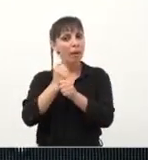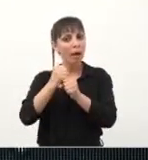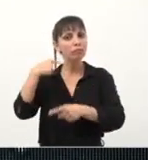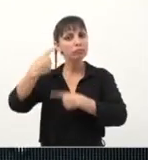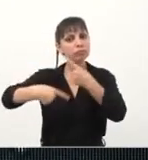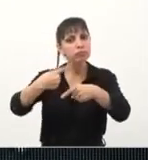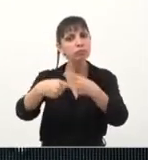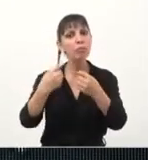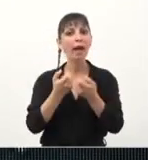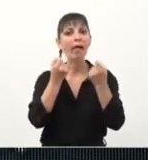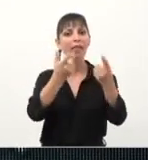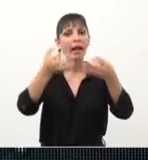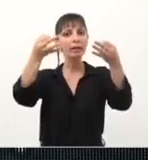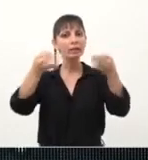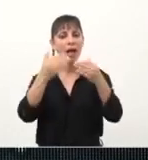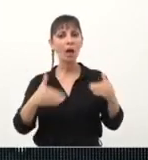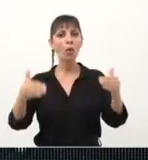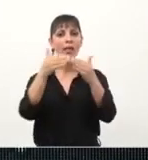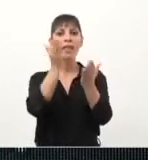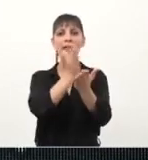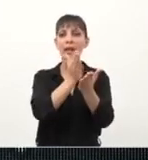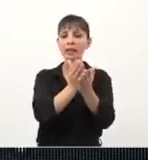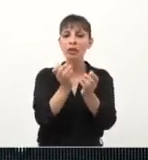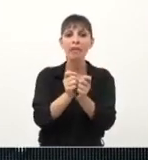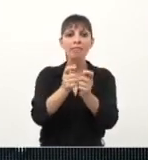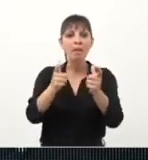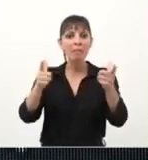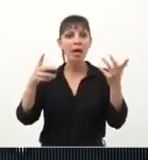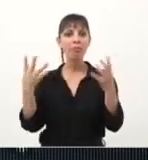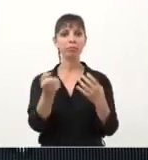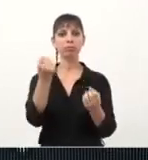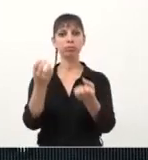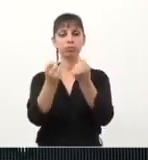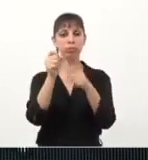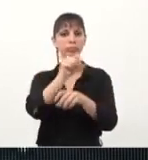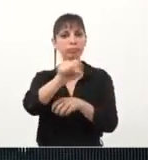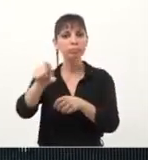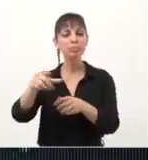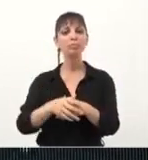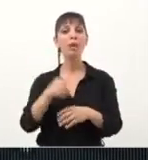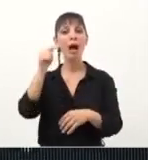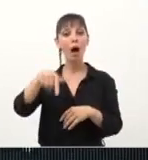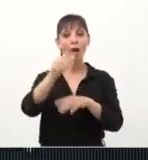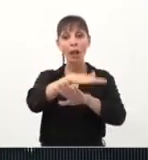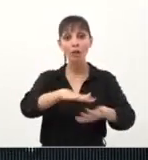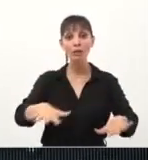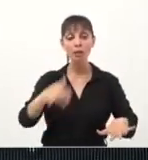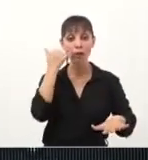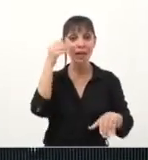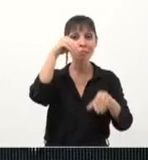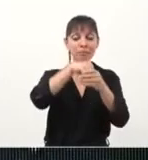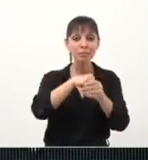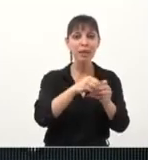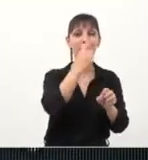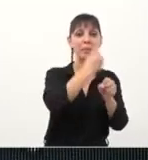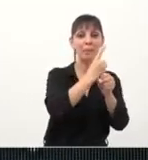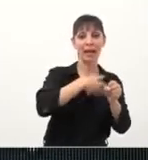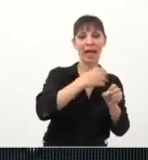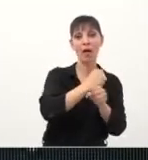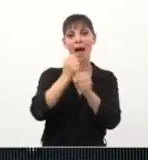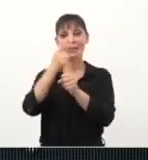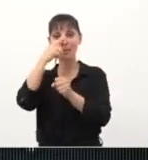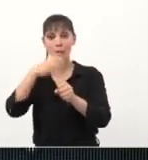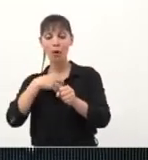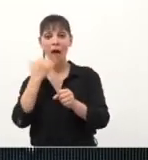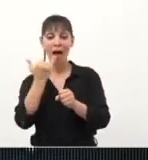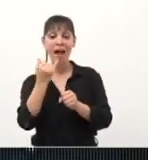para garantizar igualdad de derechos y cada vez más oportunidades. Ahora que los chicos ya tienen inglés de primero a séptimo grado, lo que yo